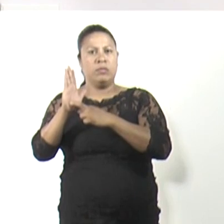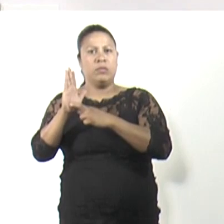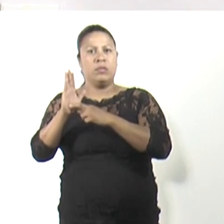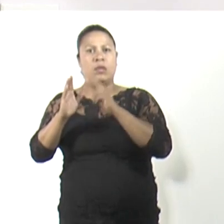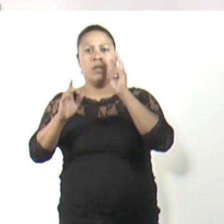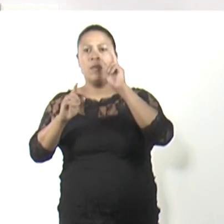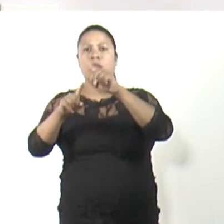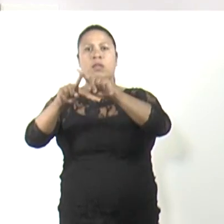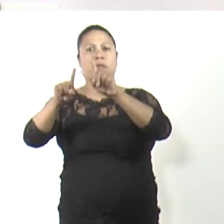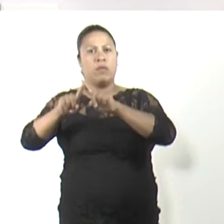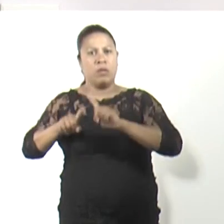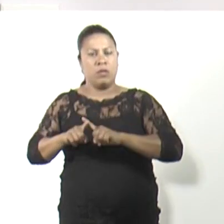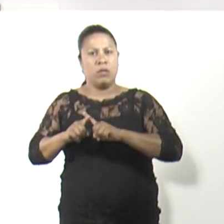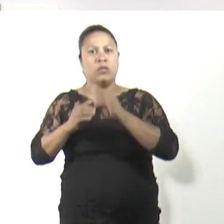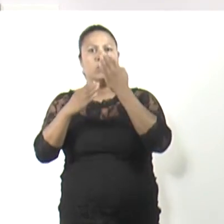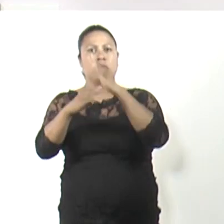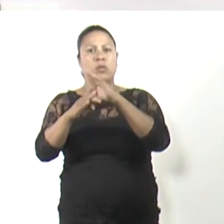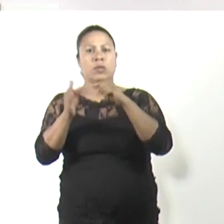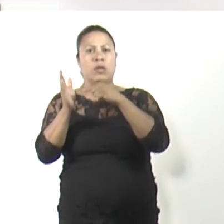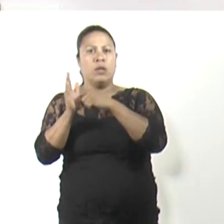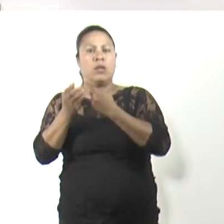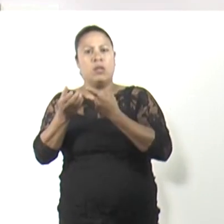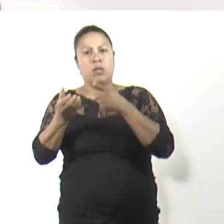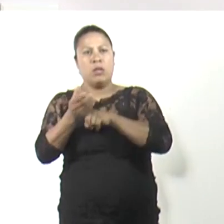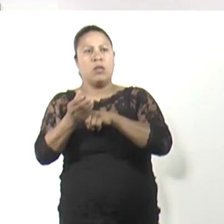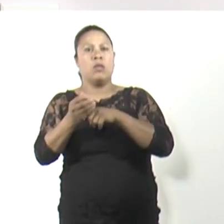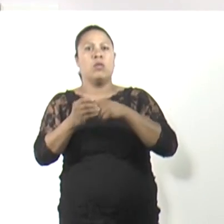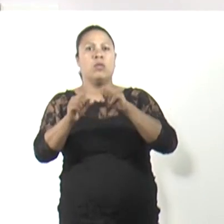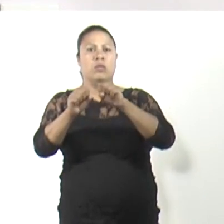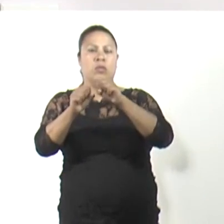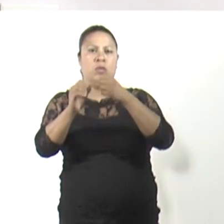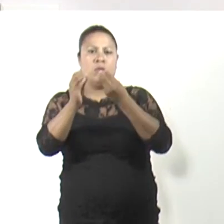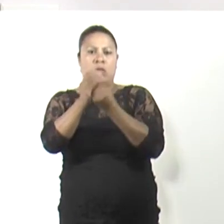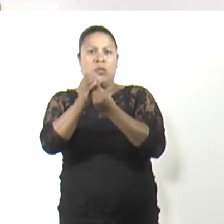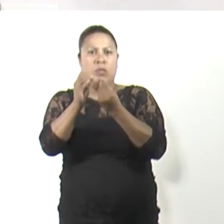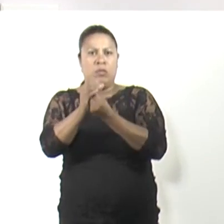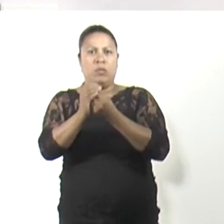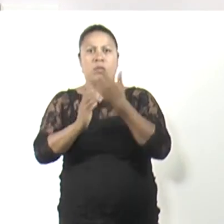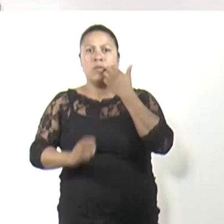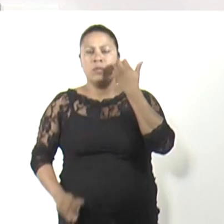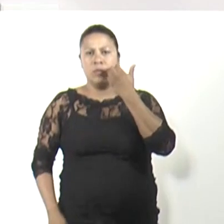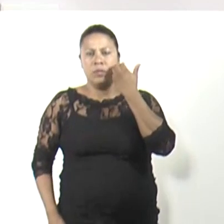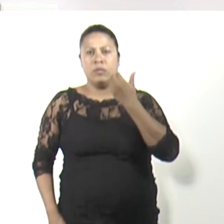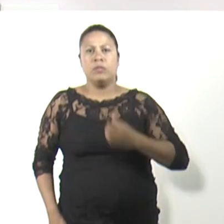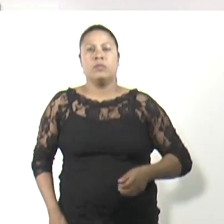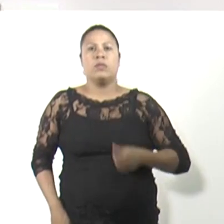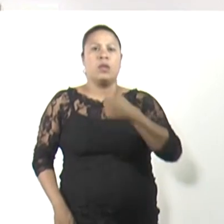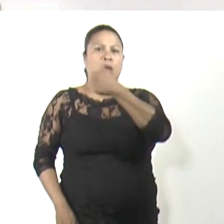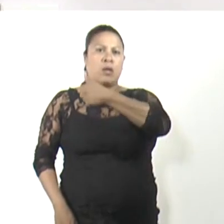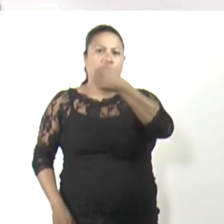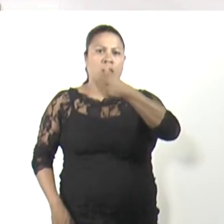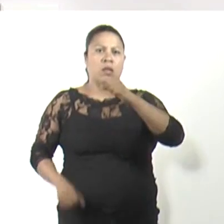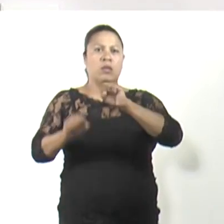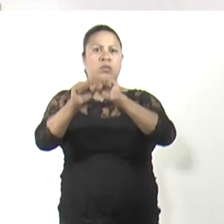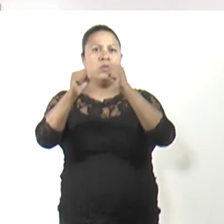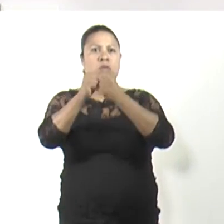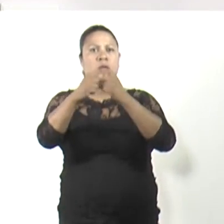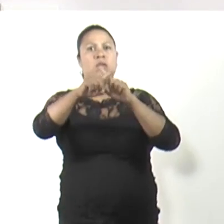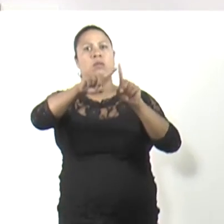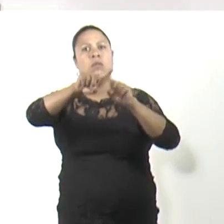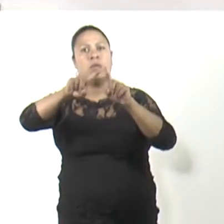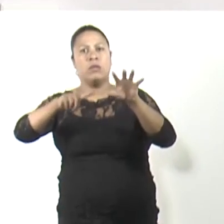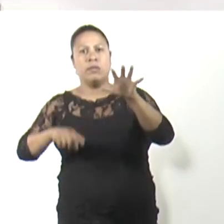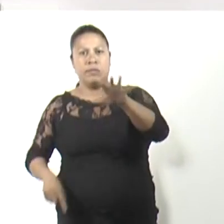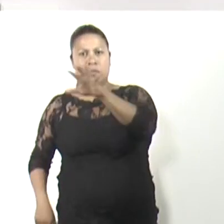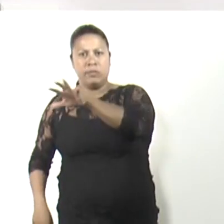normas que se van a ir generando o que se van a ir reproduciendo en cada una de nuestras sociedades. Es